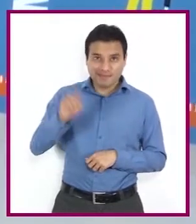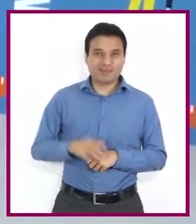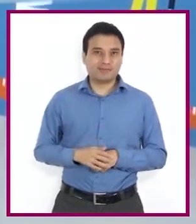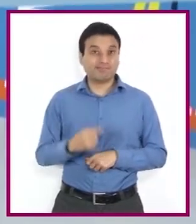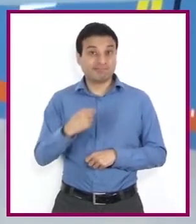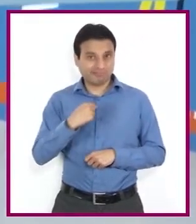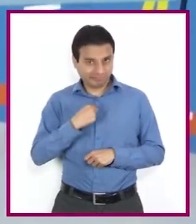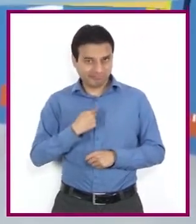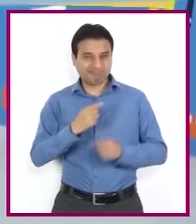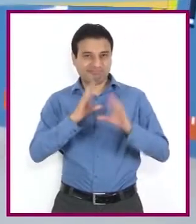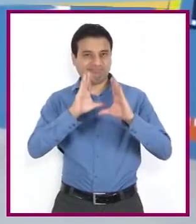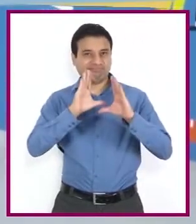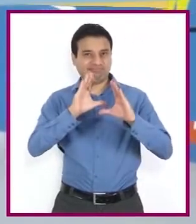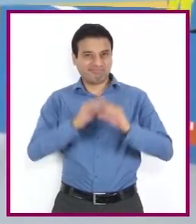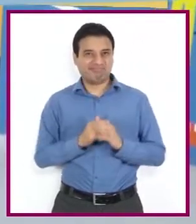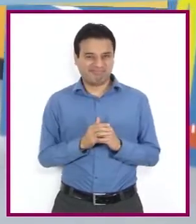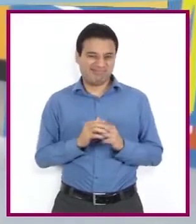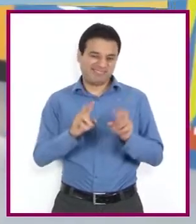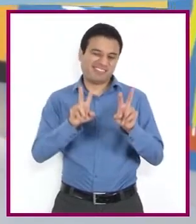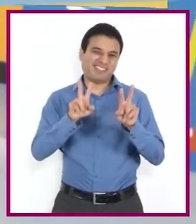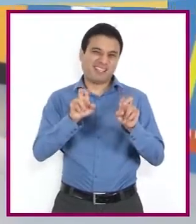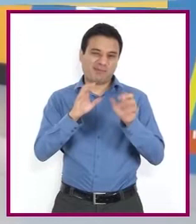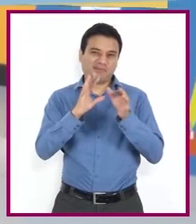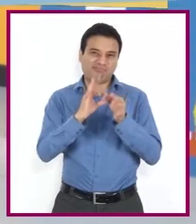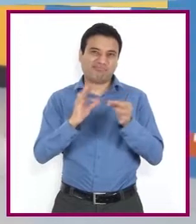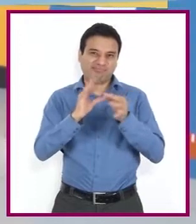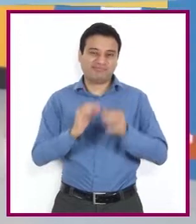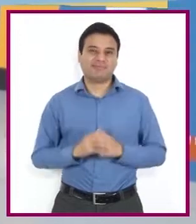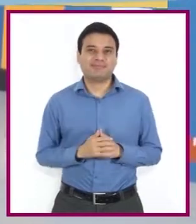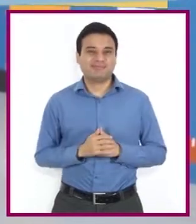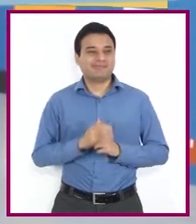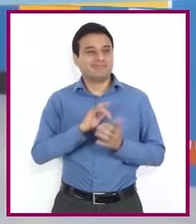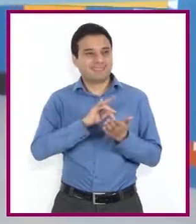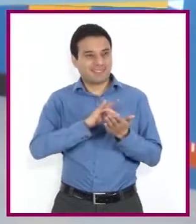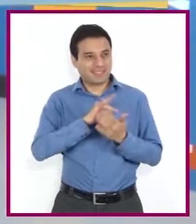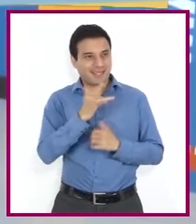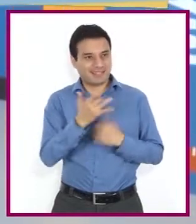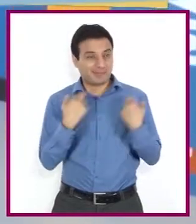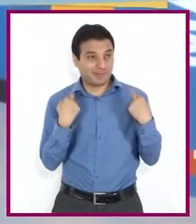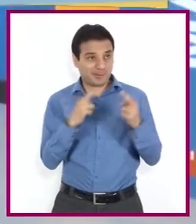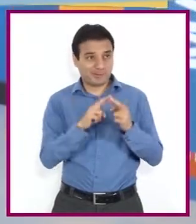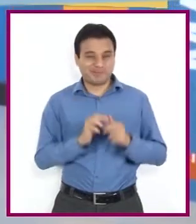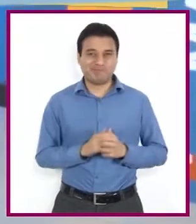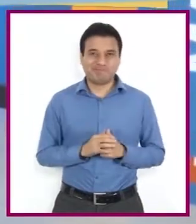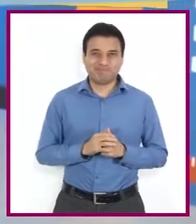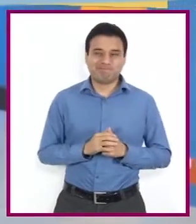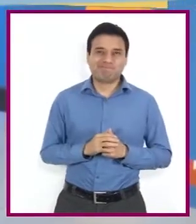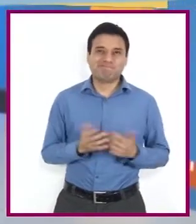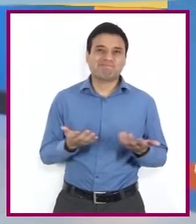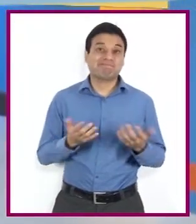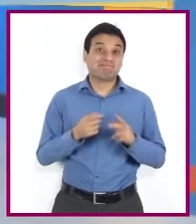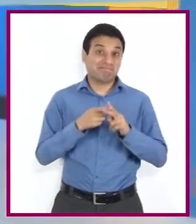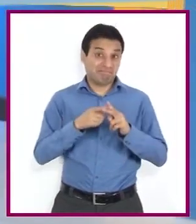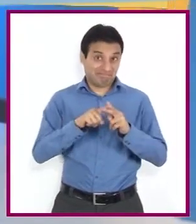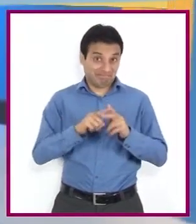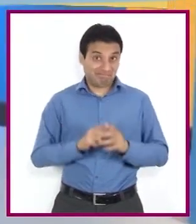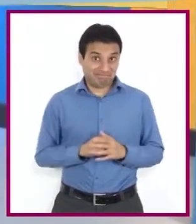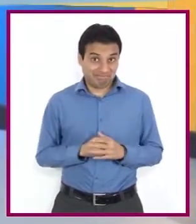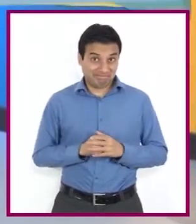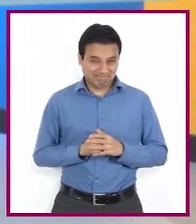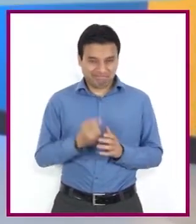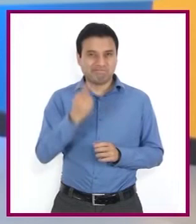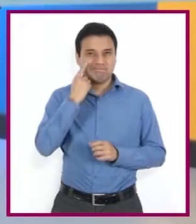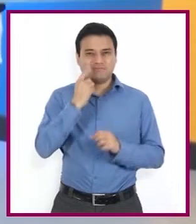para comprender el tema de la sesión. Gracias, maestro Jorge. ¿Qué les parece si comenzamos? En